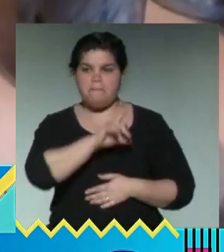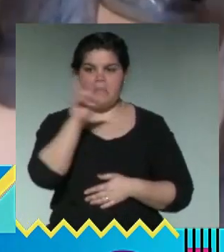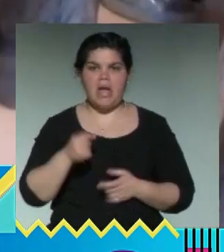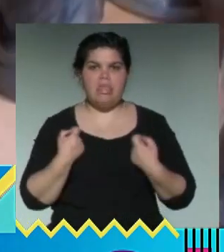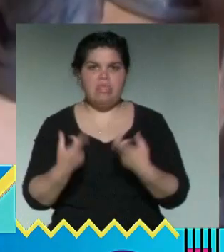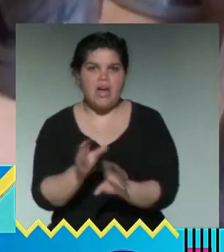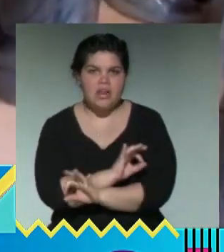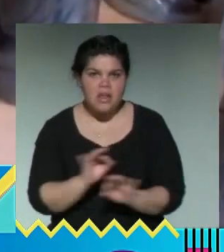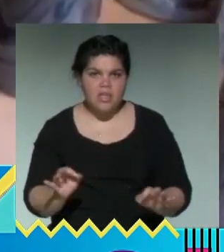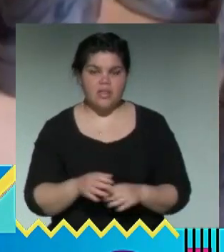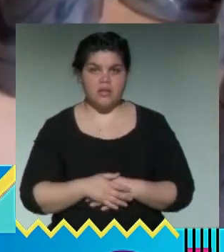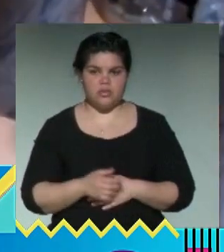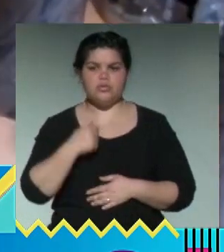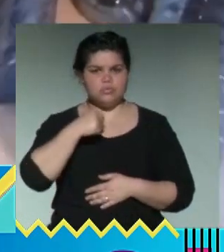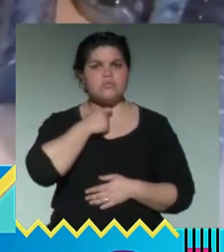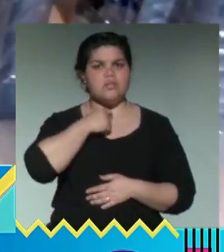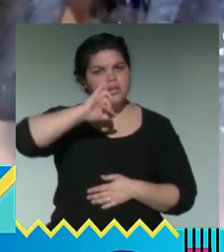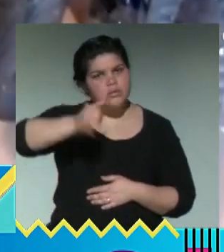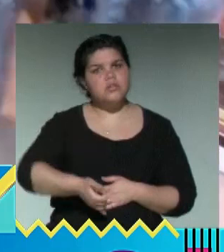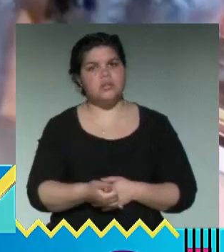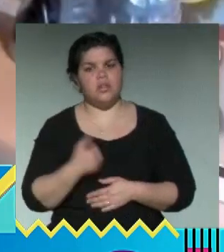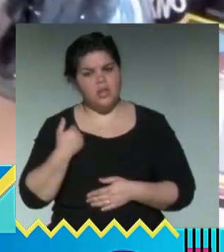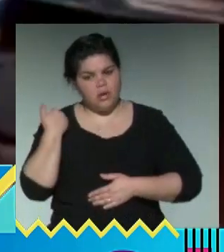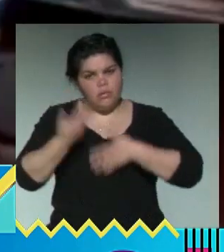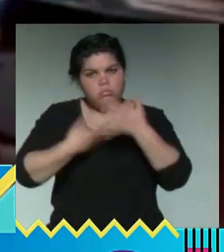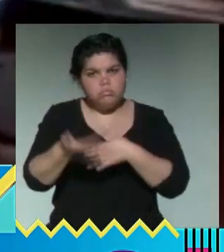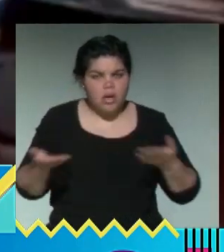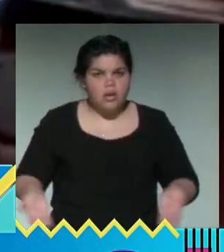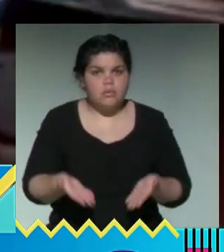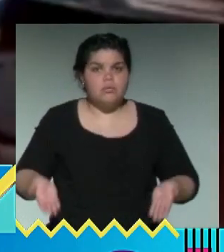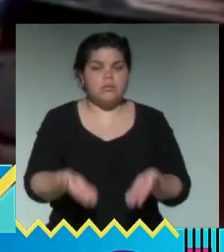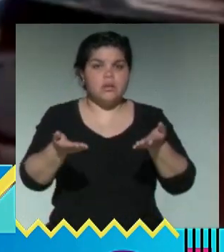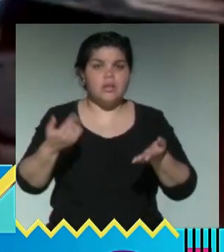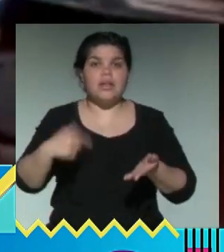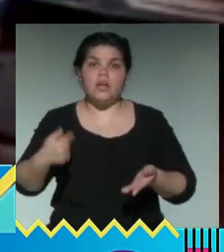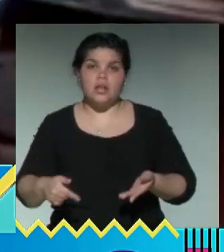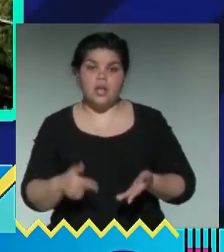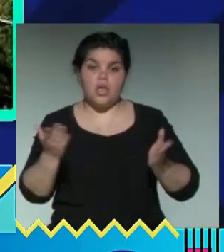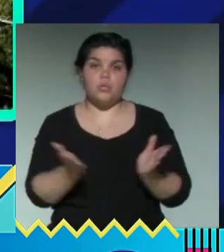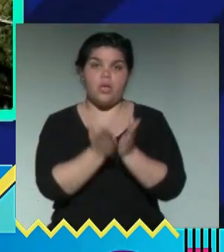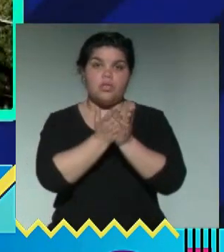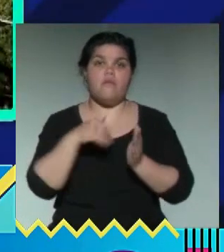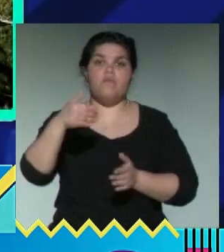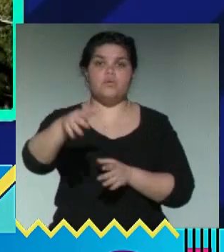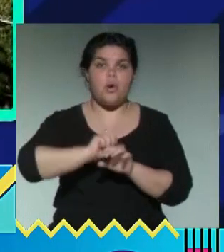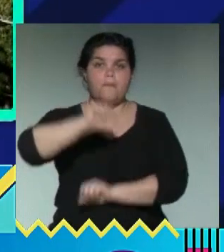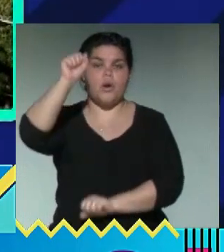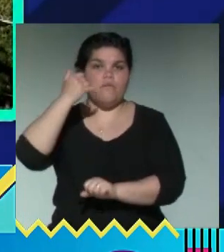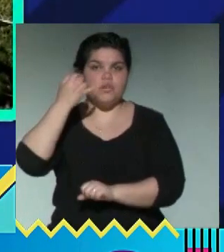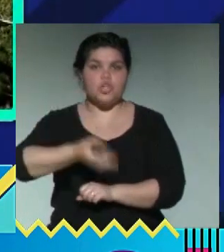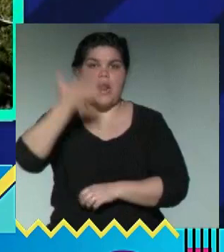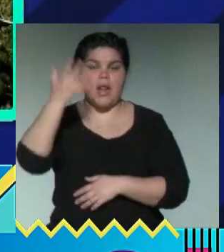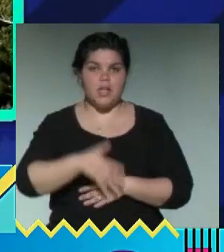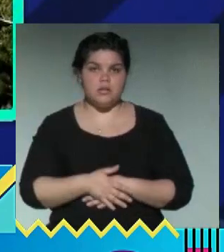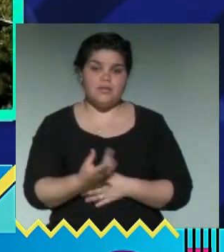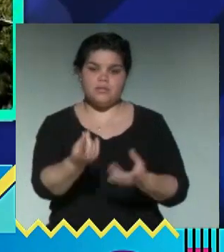educación. Entonces también algo que quiero como tratar de desarrollar o incentivar es que como estudiantes o futuros profesionales tenemos que tratar de educarnos en la